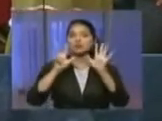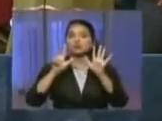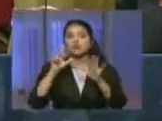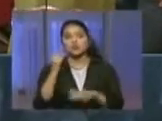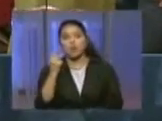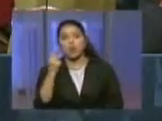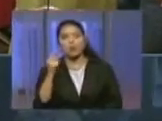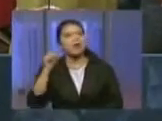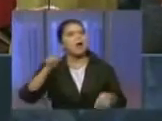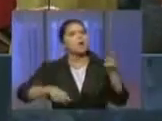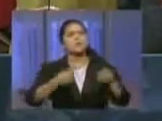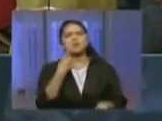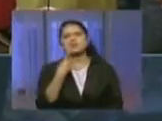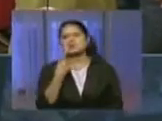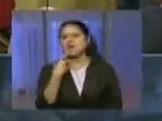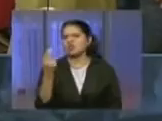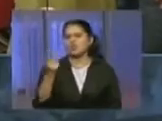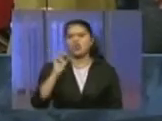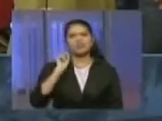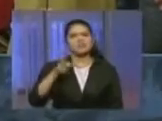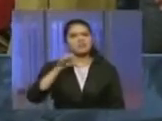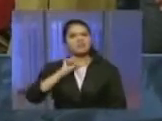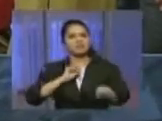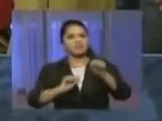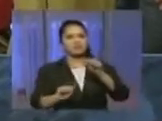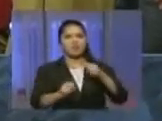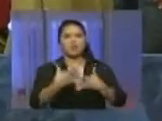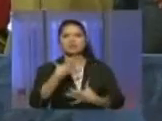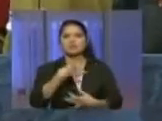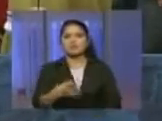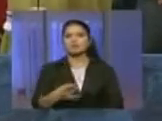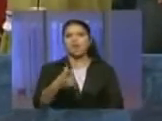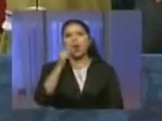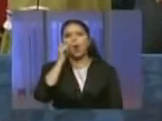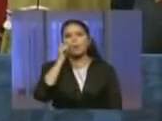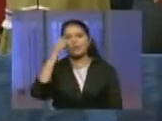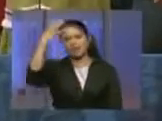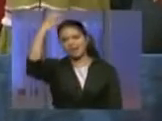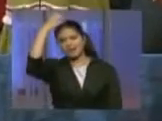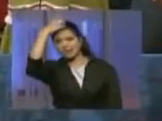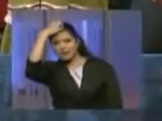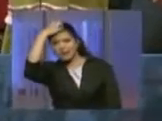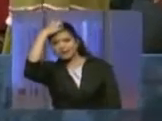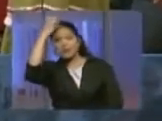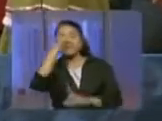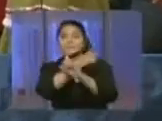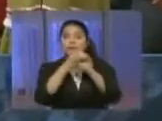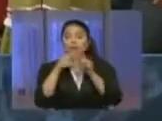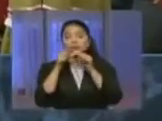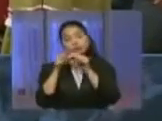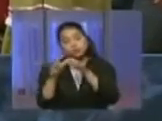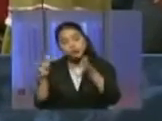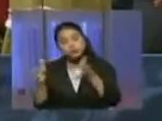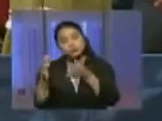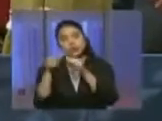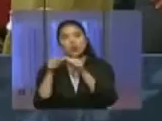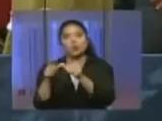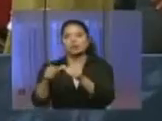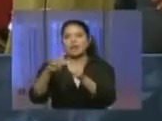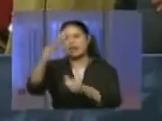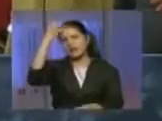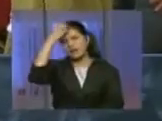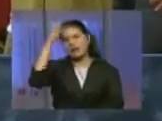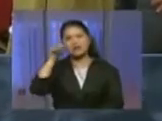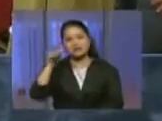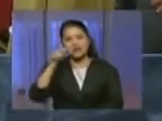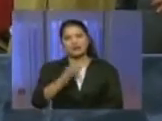decían que no que había que defender los intereses de Fernando vio mientras se reponía la corona española